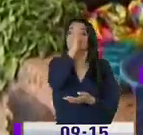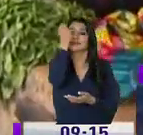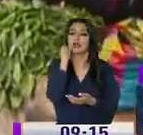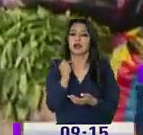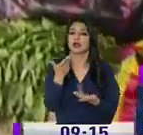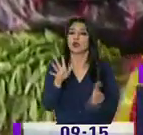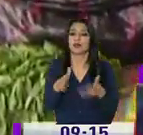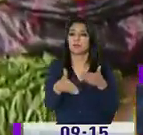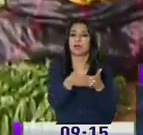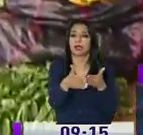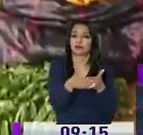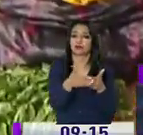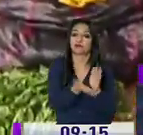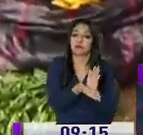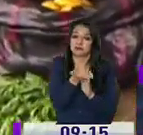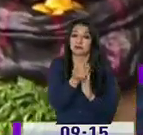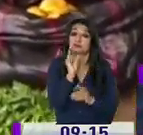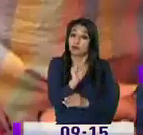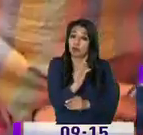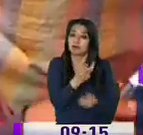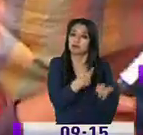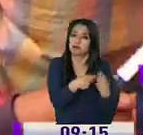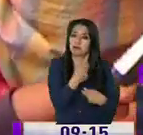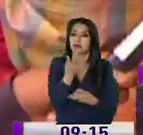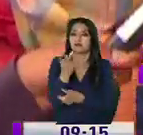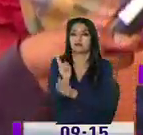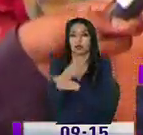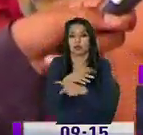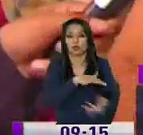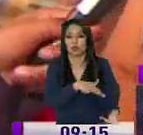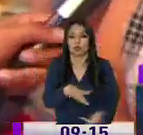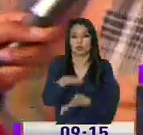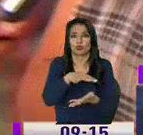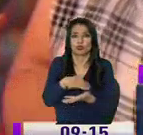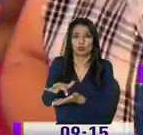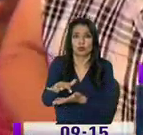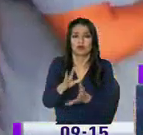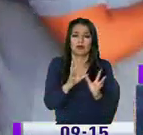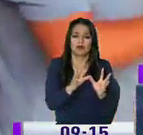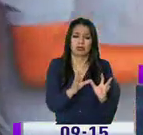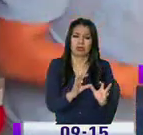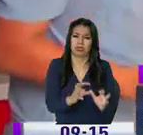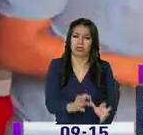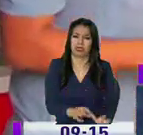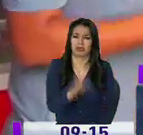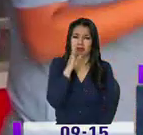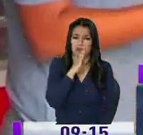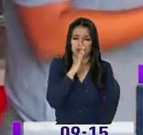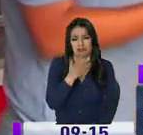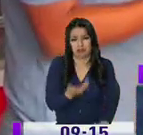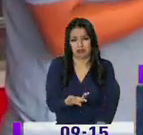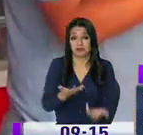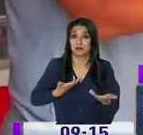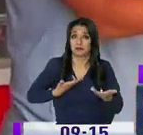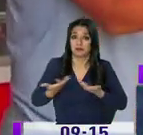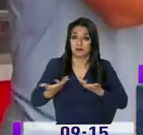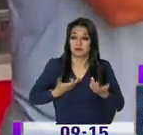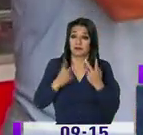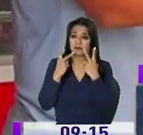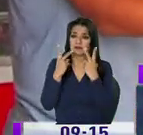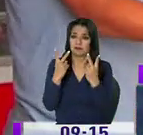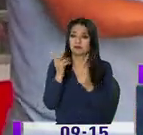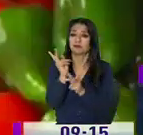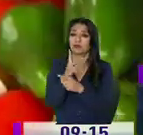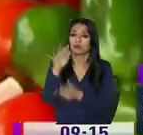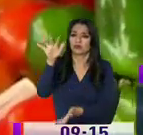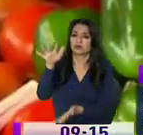paso. Entonces la poca mercadería que estaba ingresando llegó podrida. En las tiendas también se percibe el